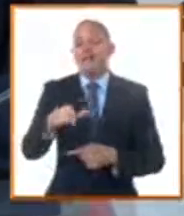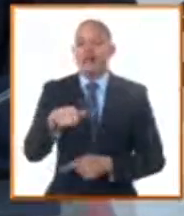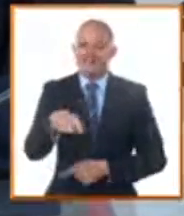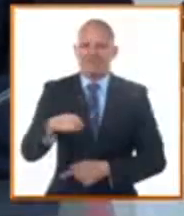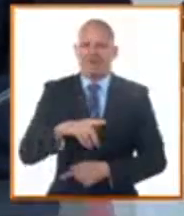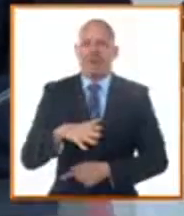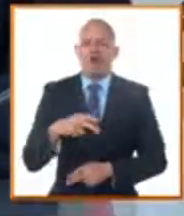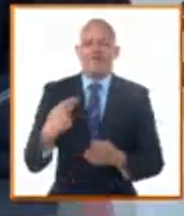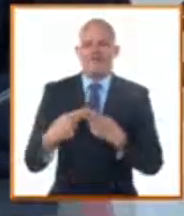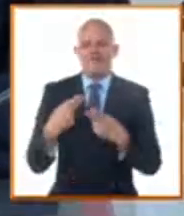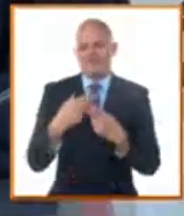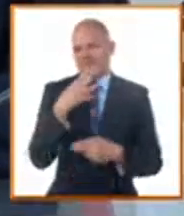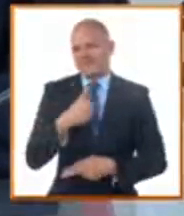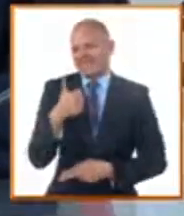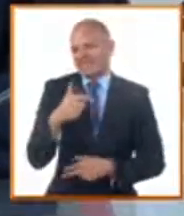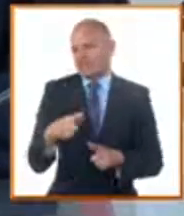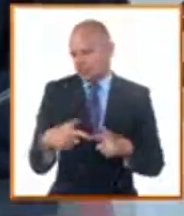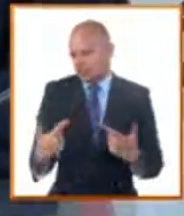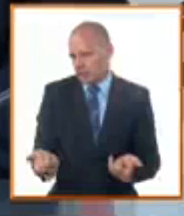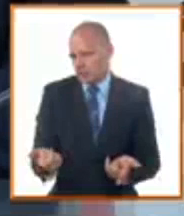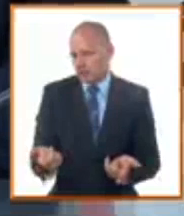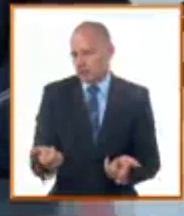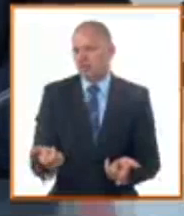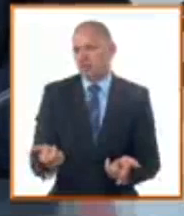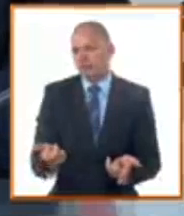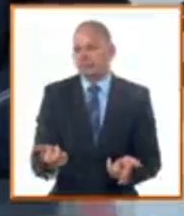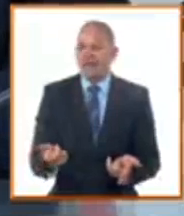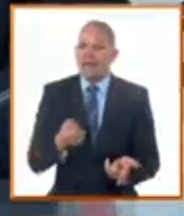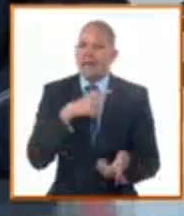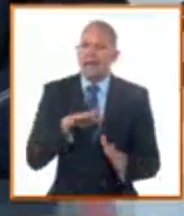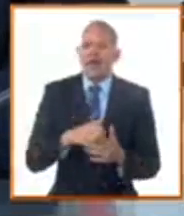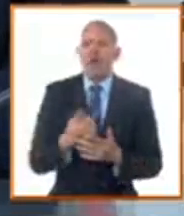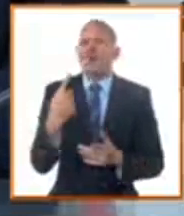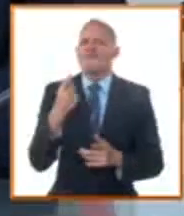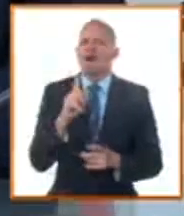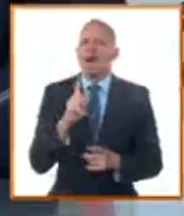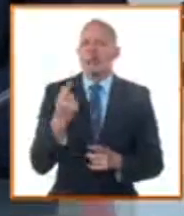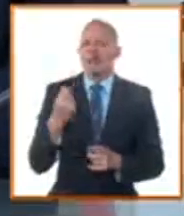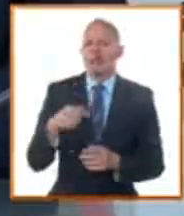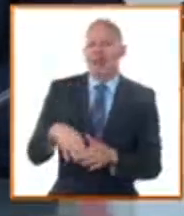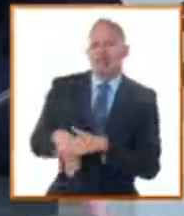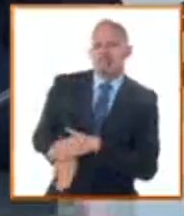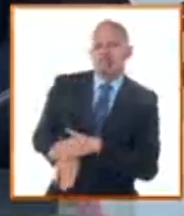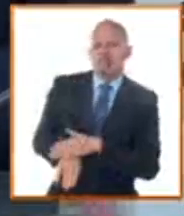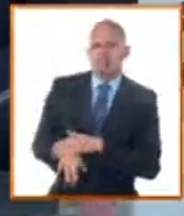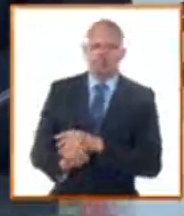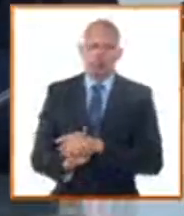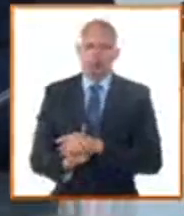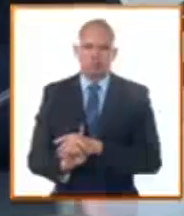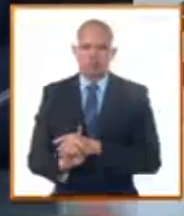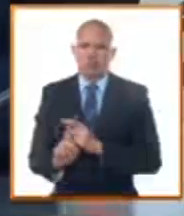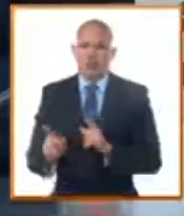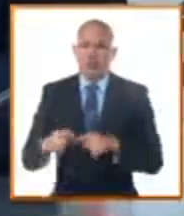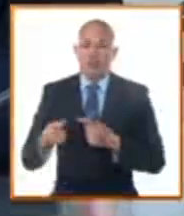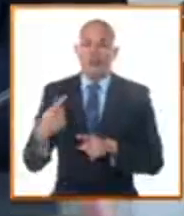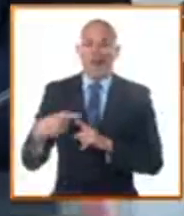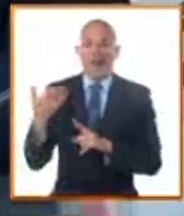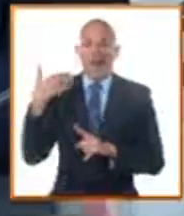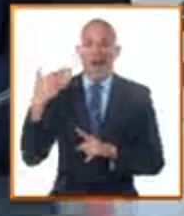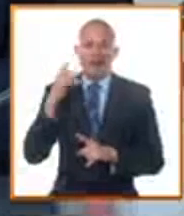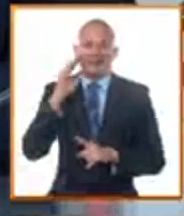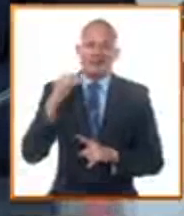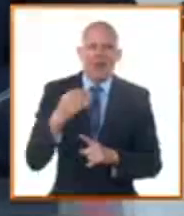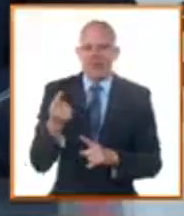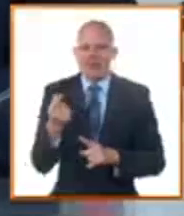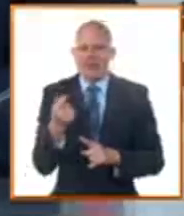confianza al tener o al no tener que andar con grandes sumas de dinero en una